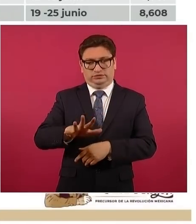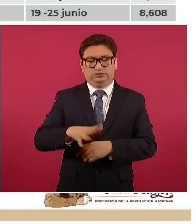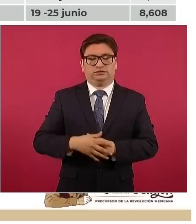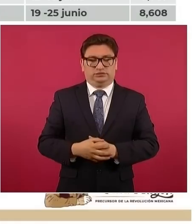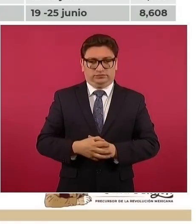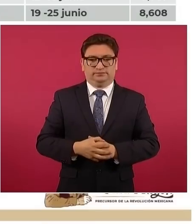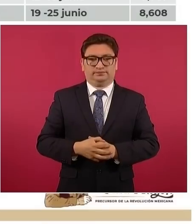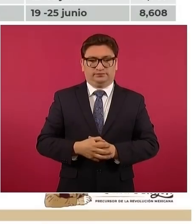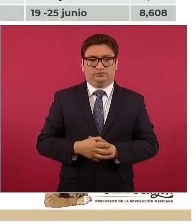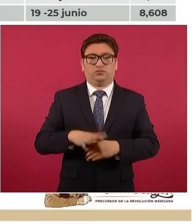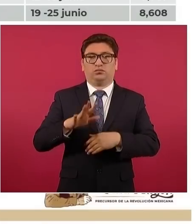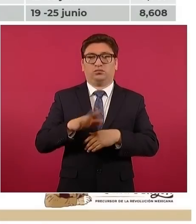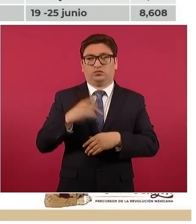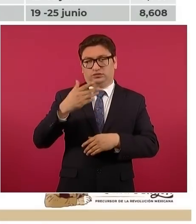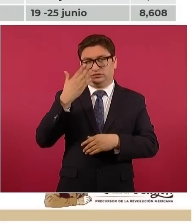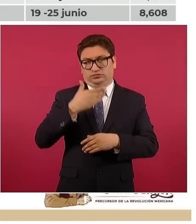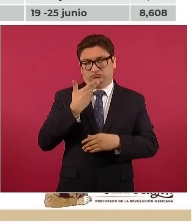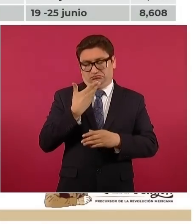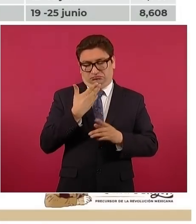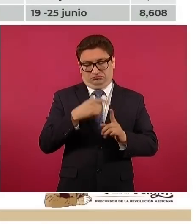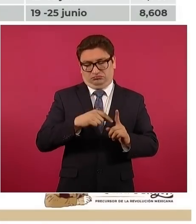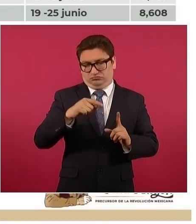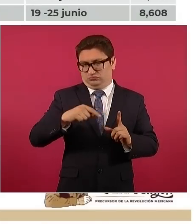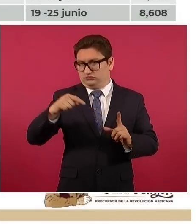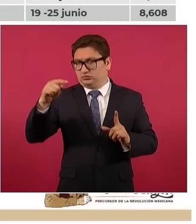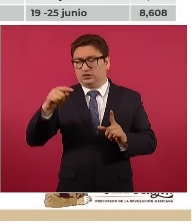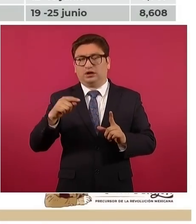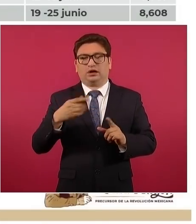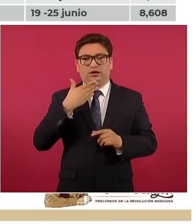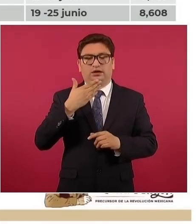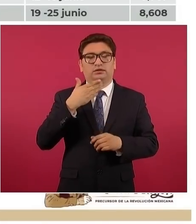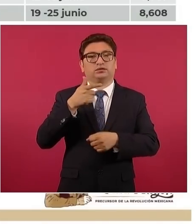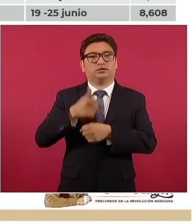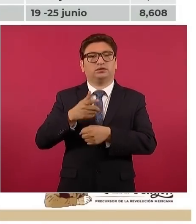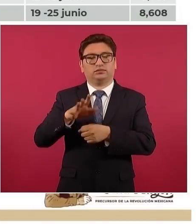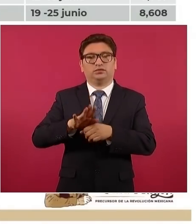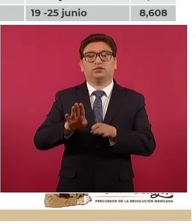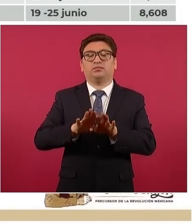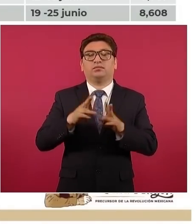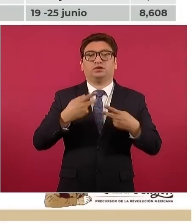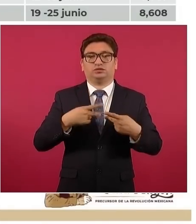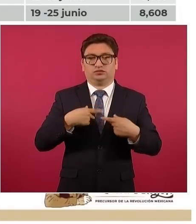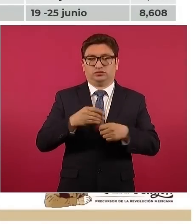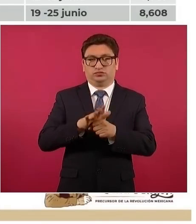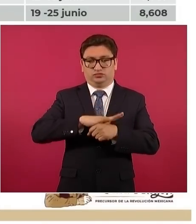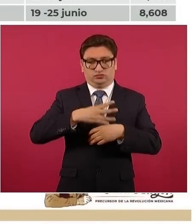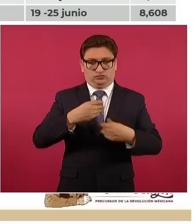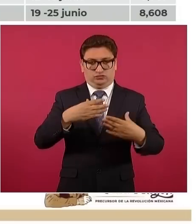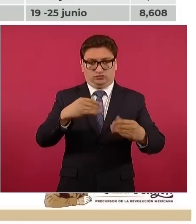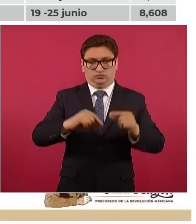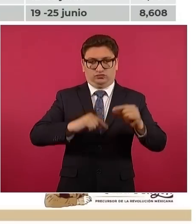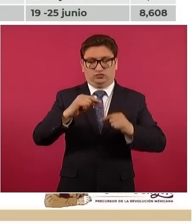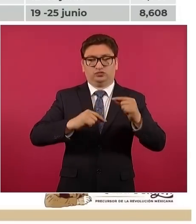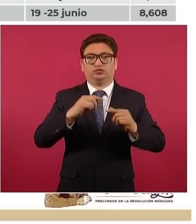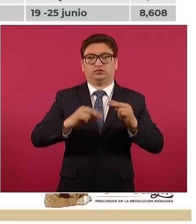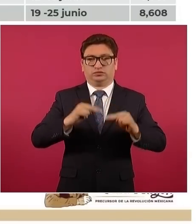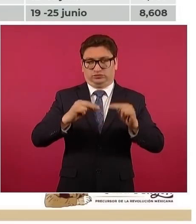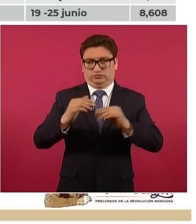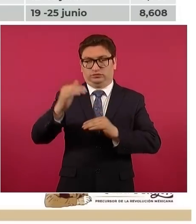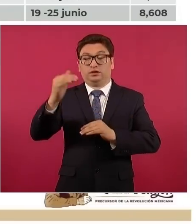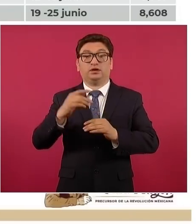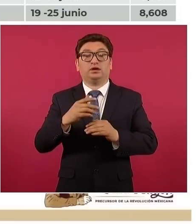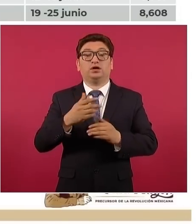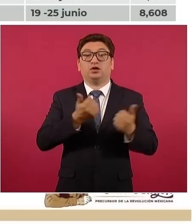punto mínimo local, y aumentan los casos. Afortunadamente, las